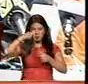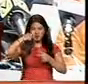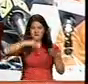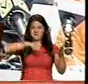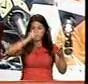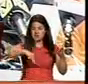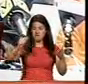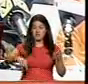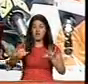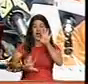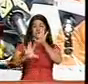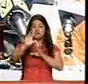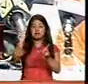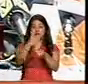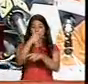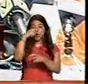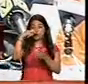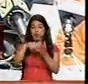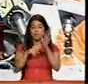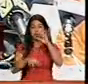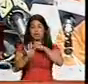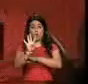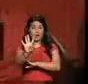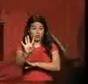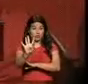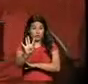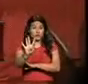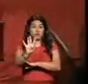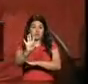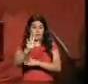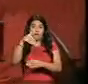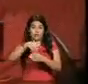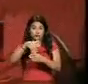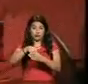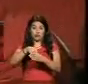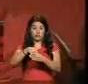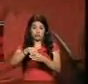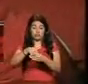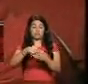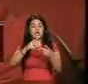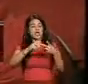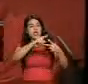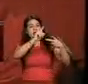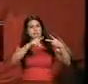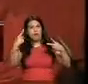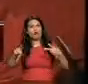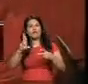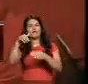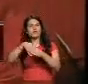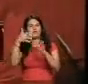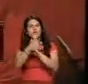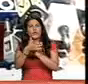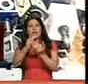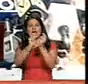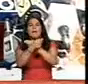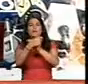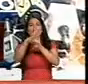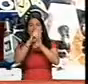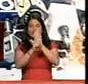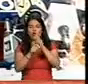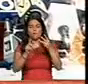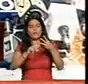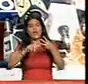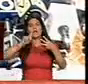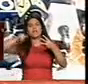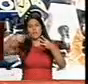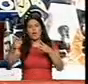el 15 de agosto del año 2004 entre tantos referendum un referéndum una reforma un referéndum para enmienda el